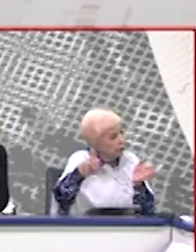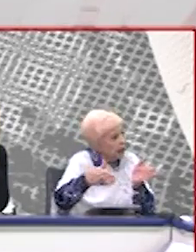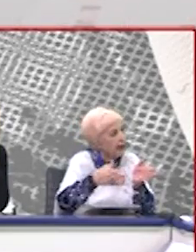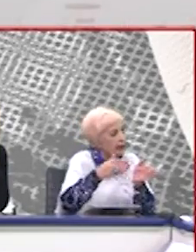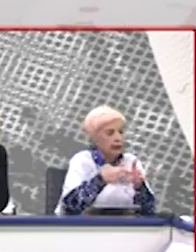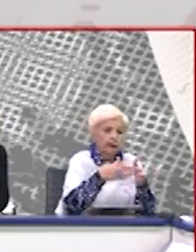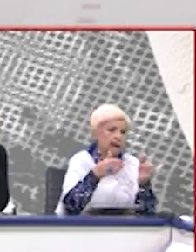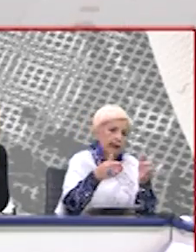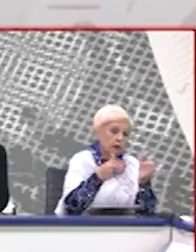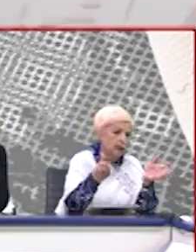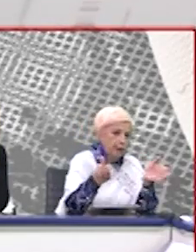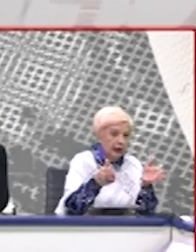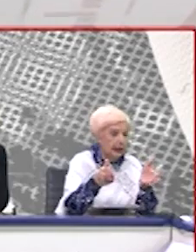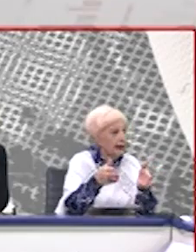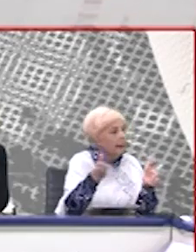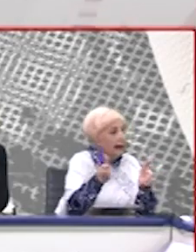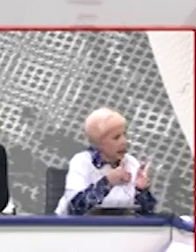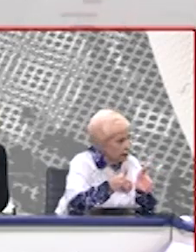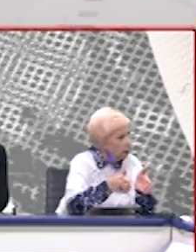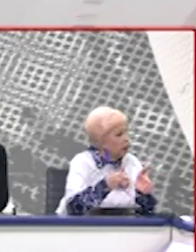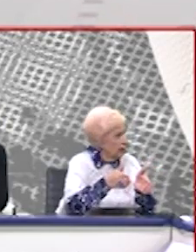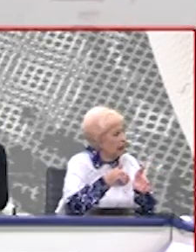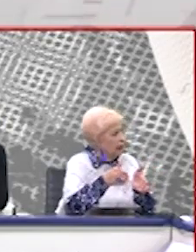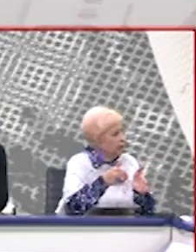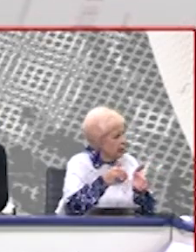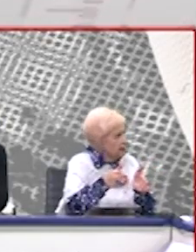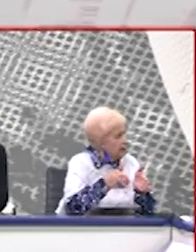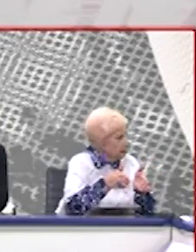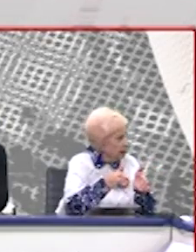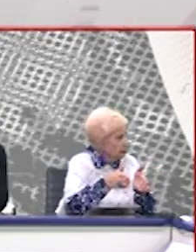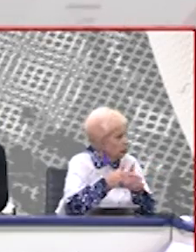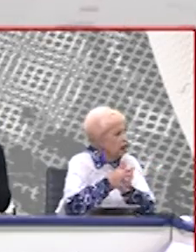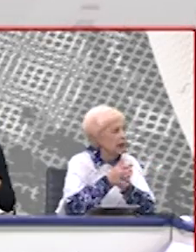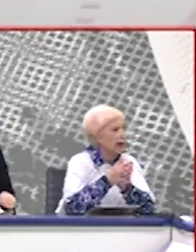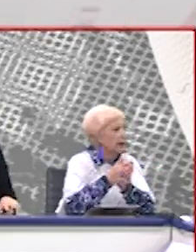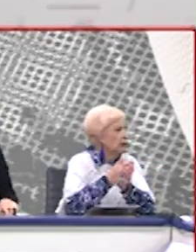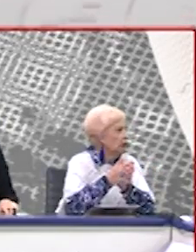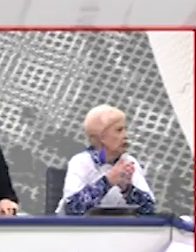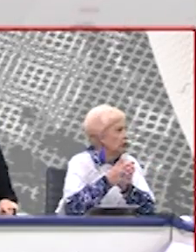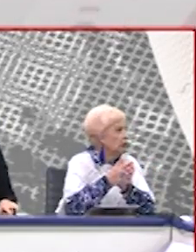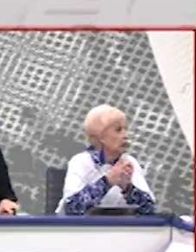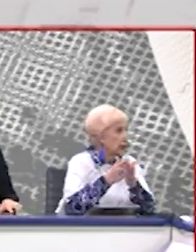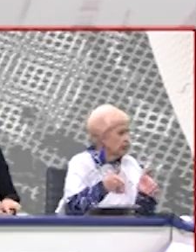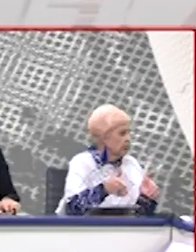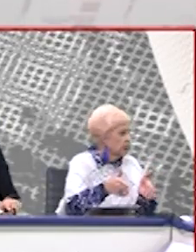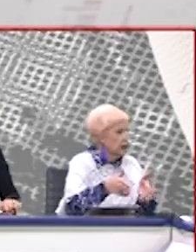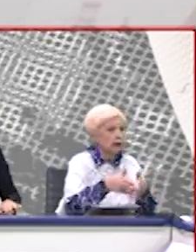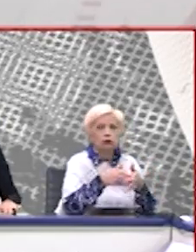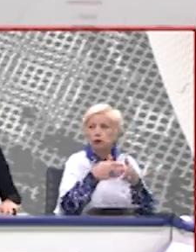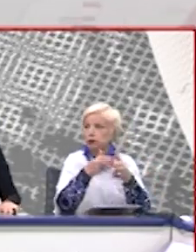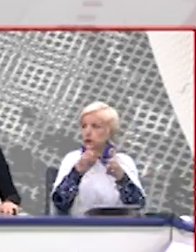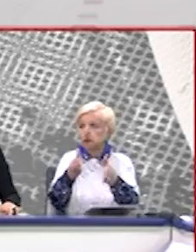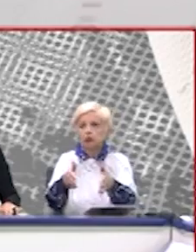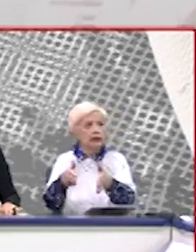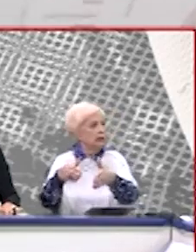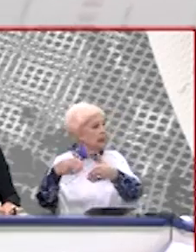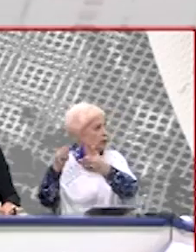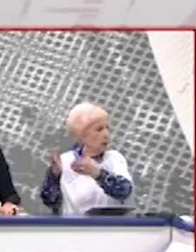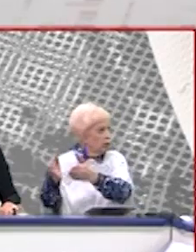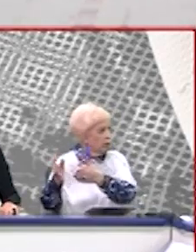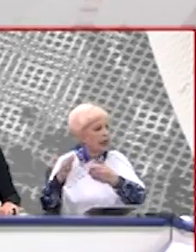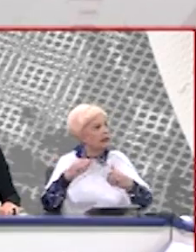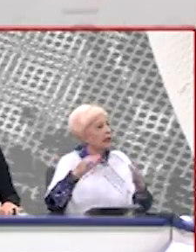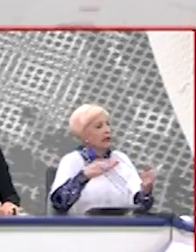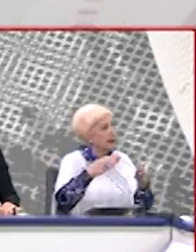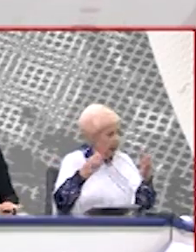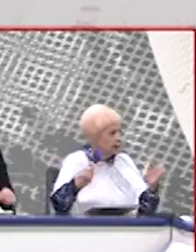año se fuera de alguna manera bajando el financiamiento, a lo mejor en un 10%, luego en un 15%,